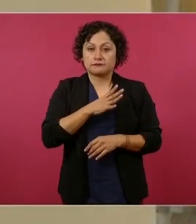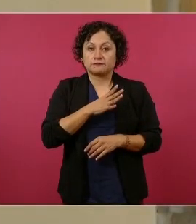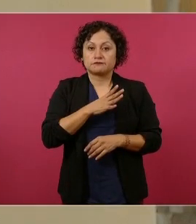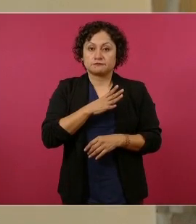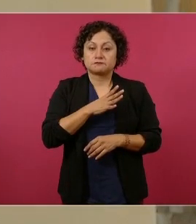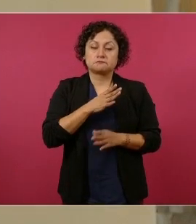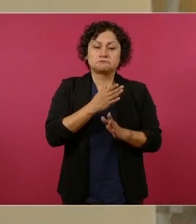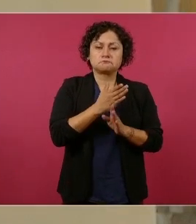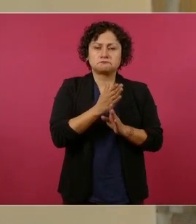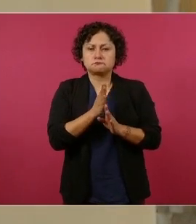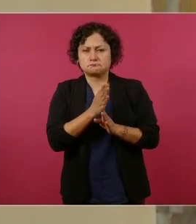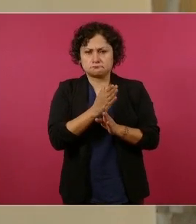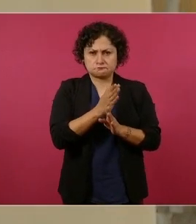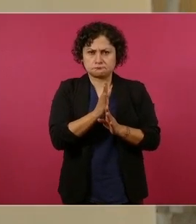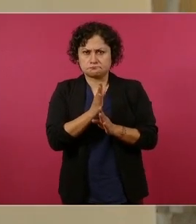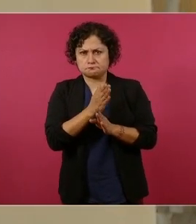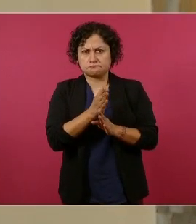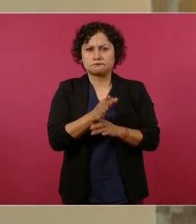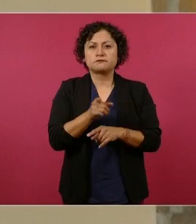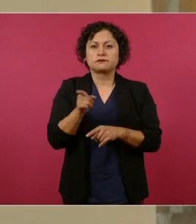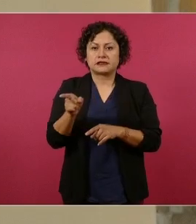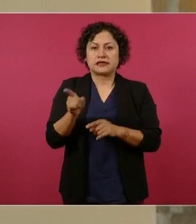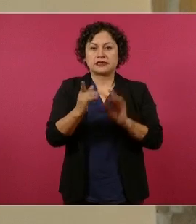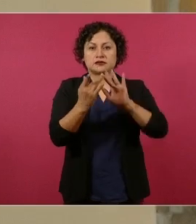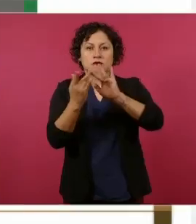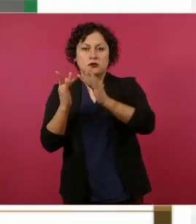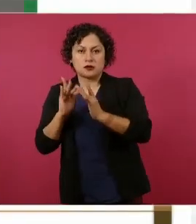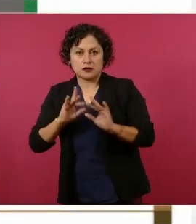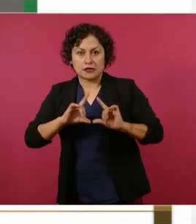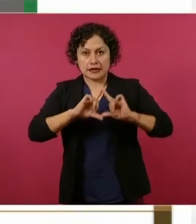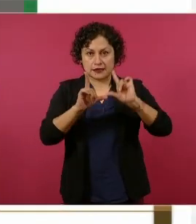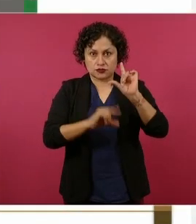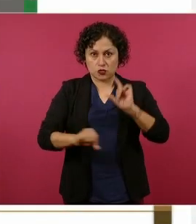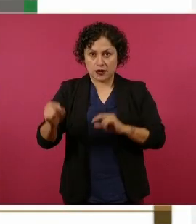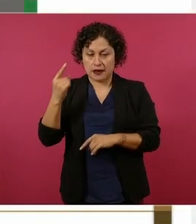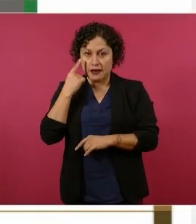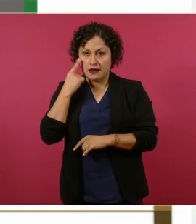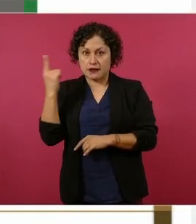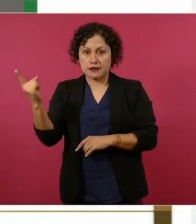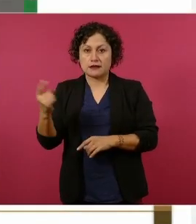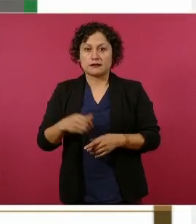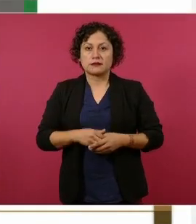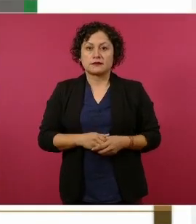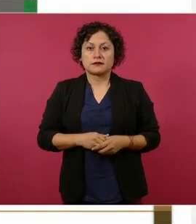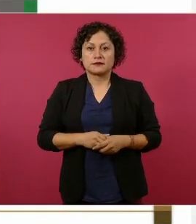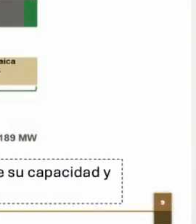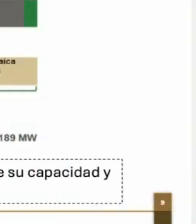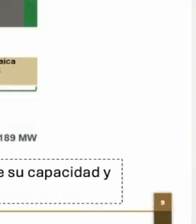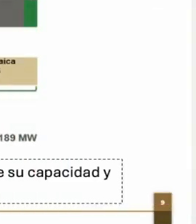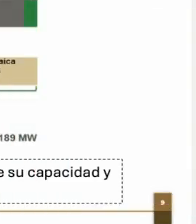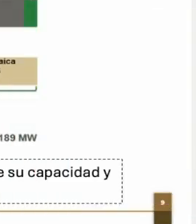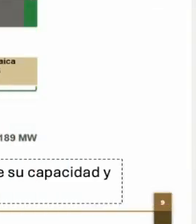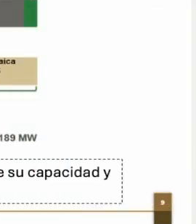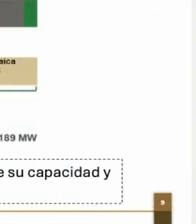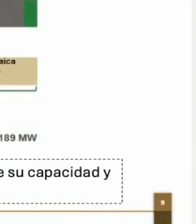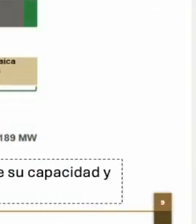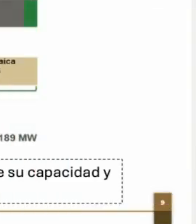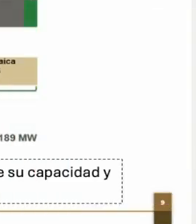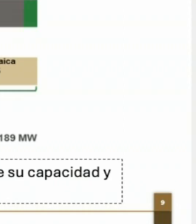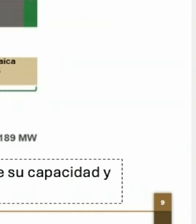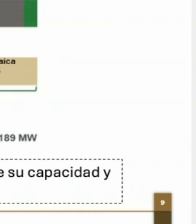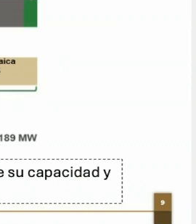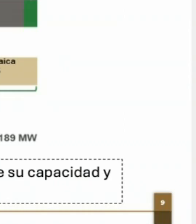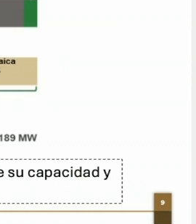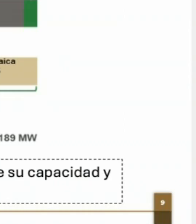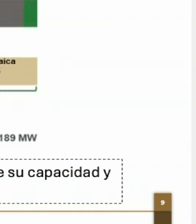tiene una variación con lo que presentamos la vez pasada, porque esto es interconectado nacional, aquí no se consideran la península de Baja California. Una capacidad